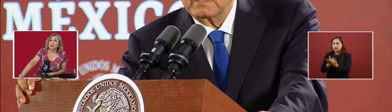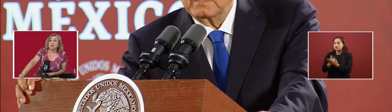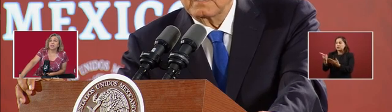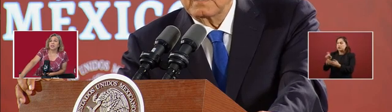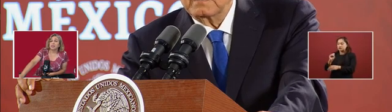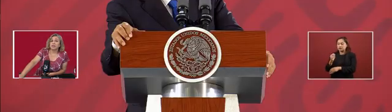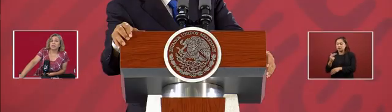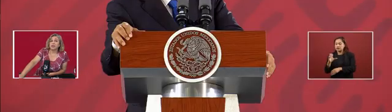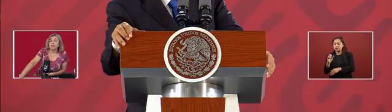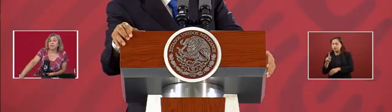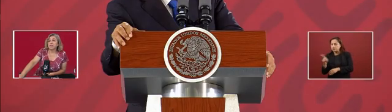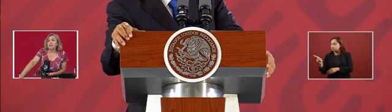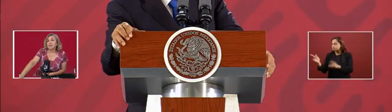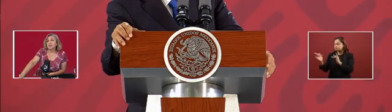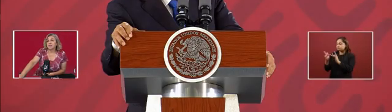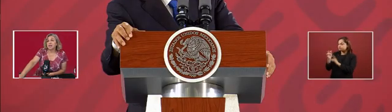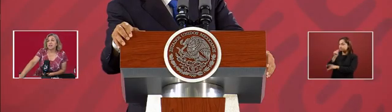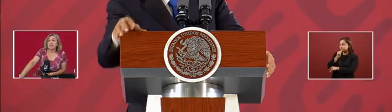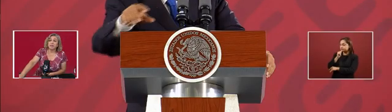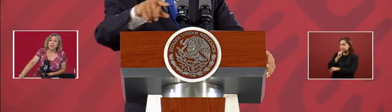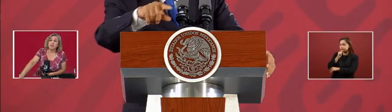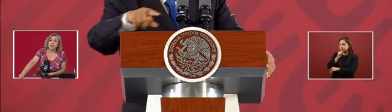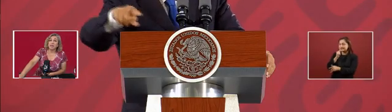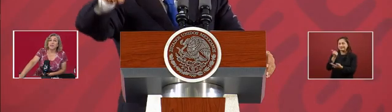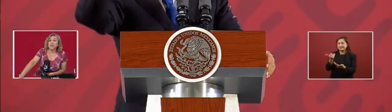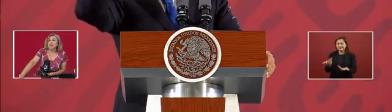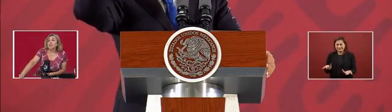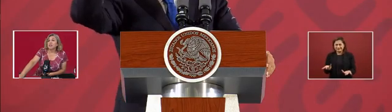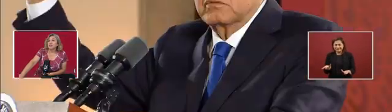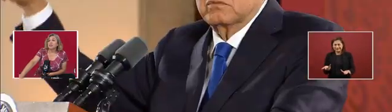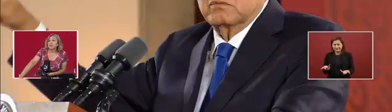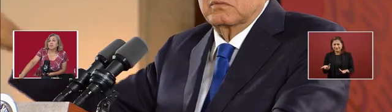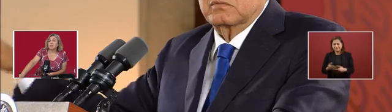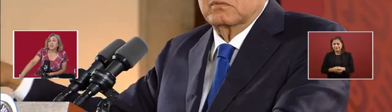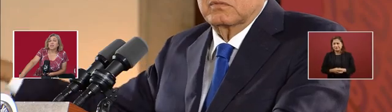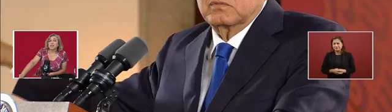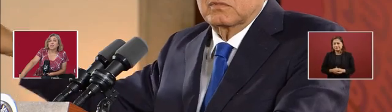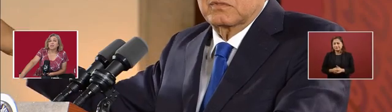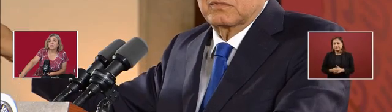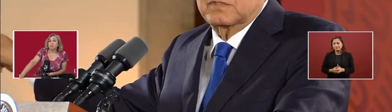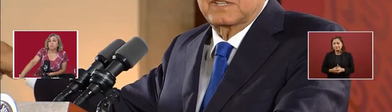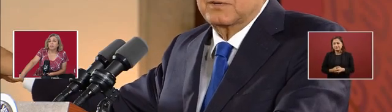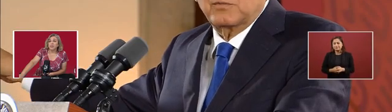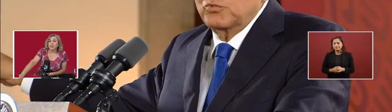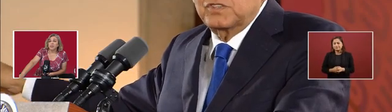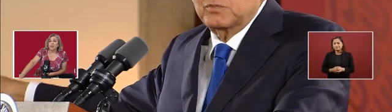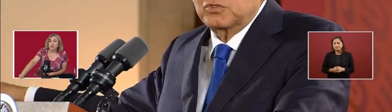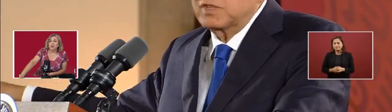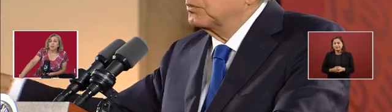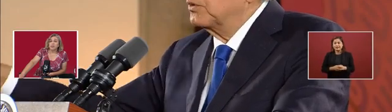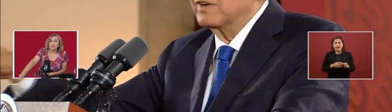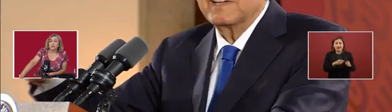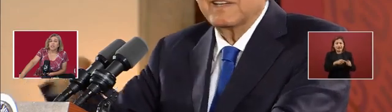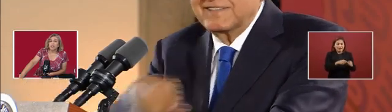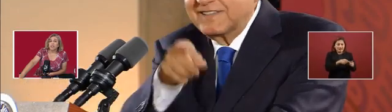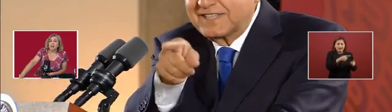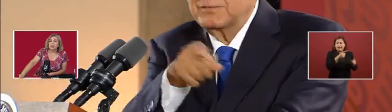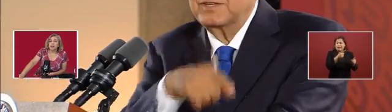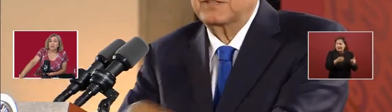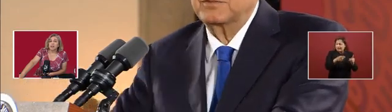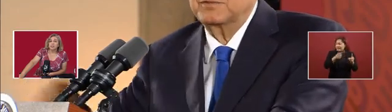not marcha atrás. Vamos going to bien go hacia backwards. We're adelante. going forward, and we're going to continue going forward. Faltaba nada más una pregunta, señor presidente. I just have one